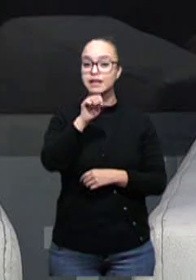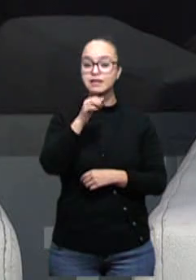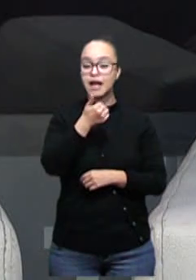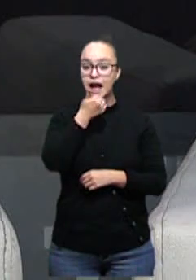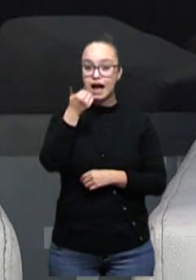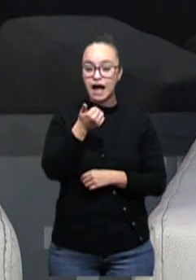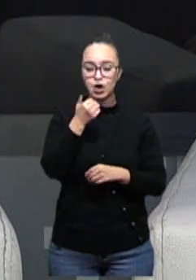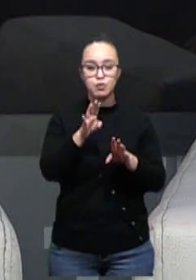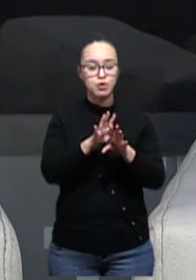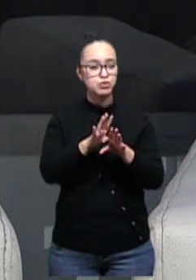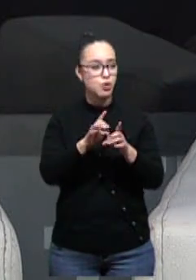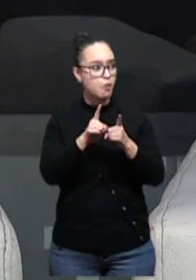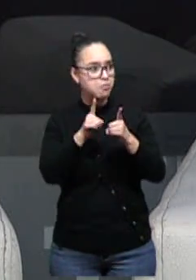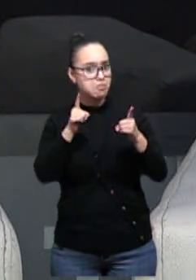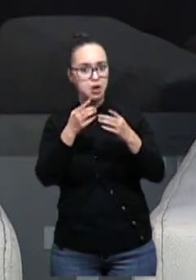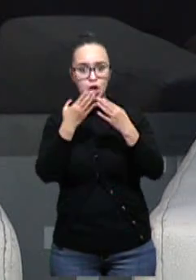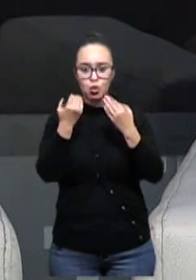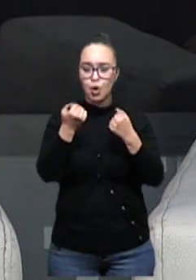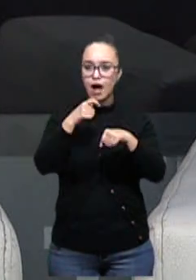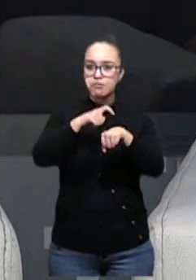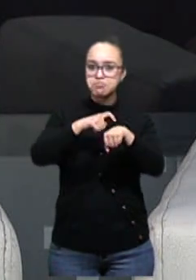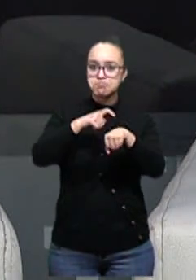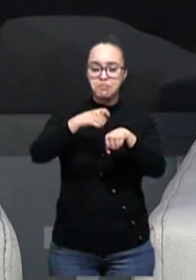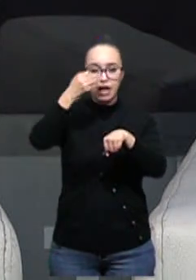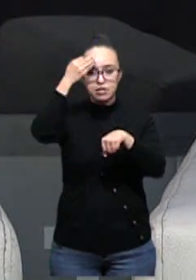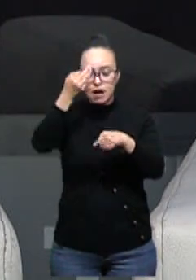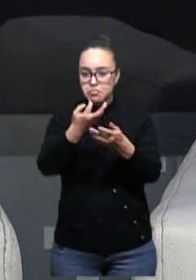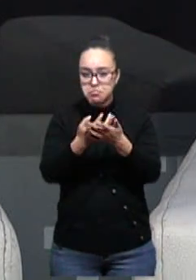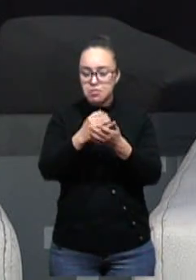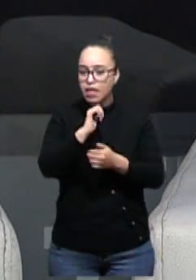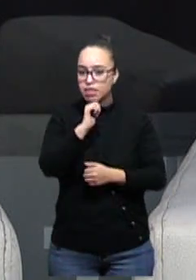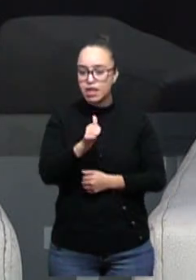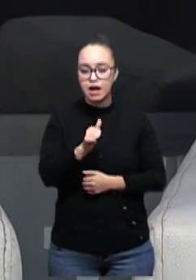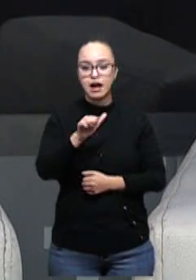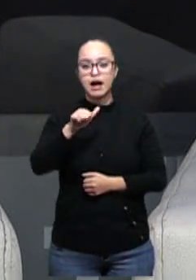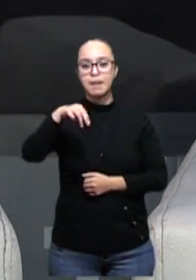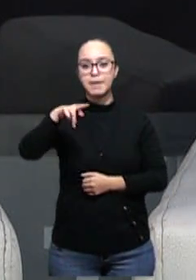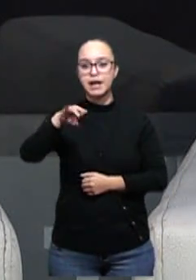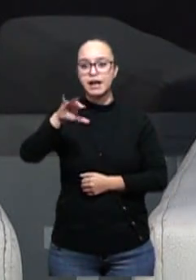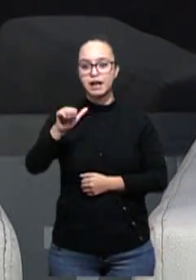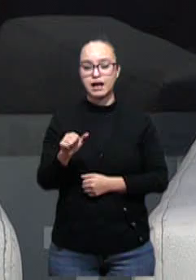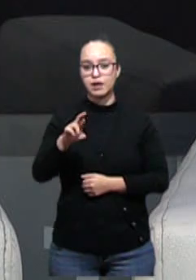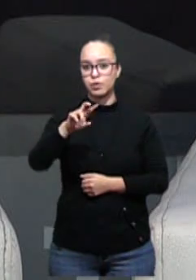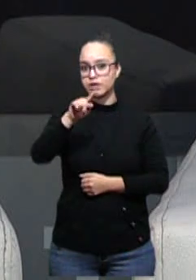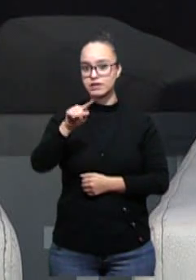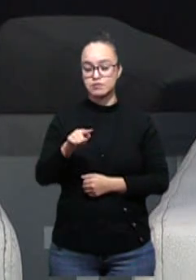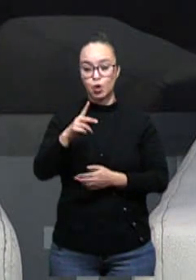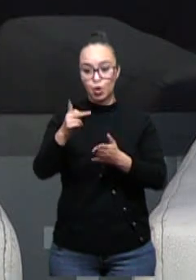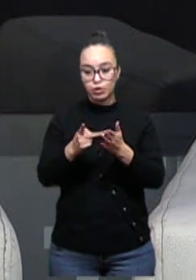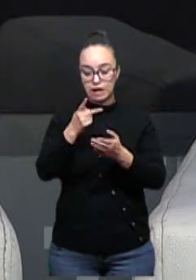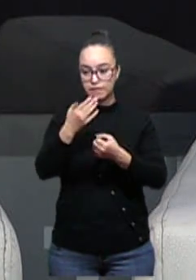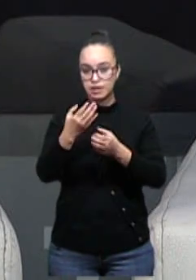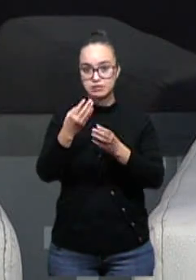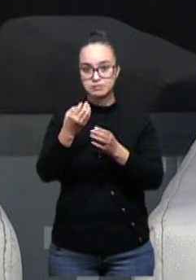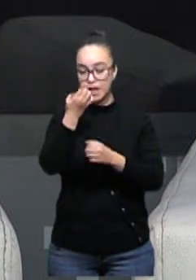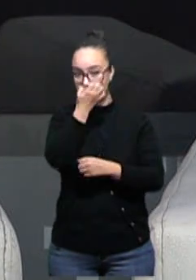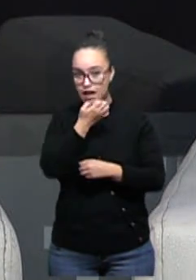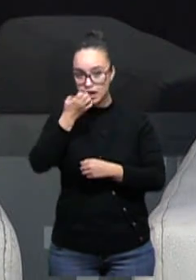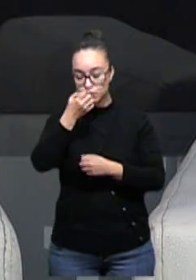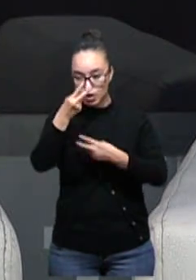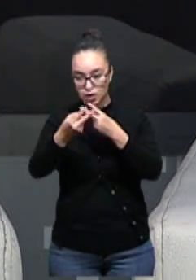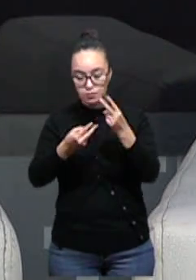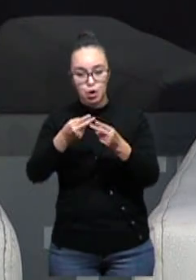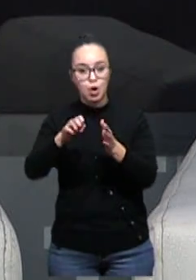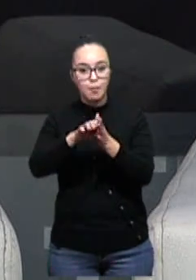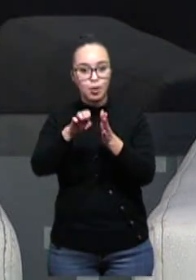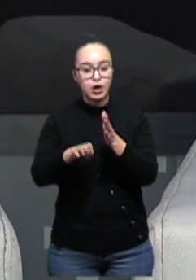el horario. También dice América Ruiz de la Florida, dice, es cierto que en las escuelas están regresando, pero no todas. Por ejemplo, dice, en la secundaria